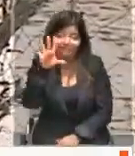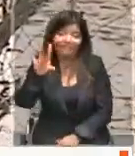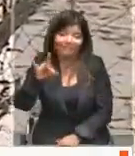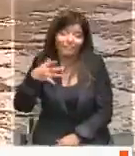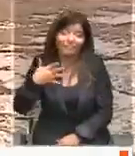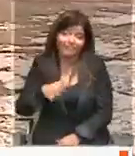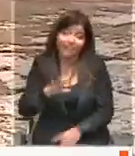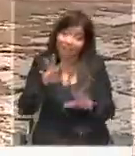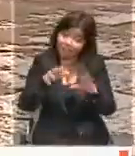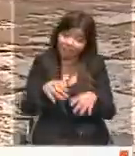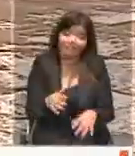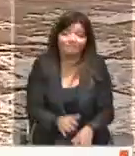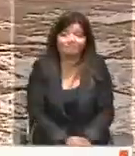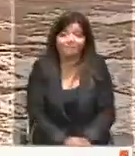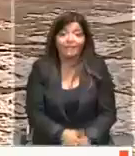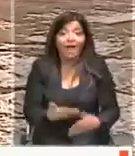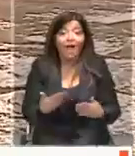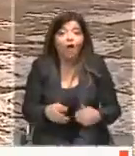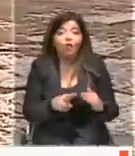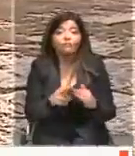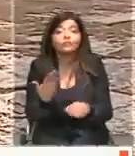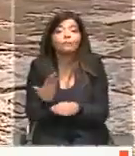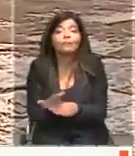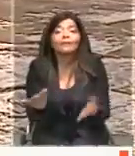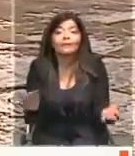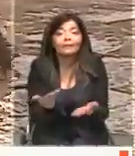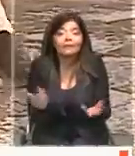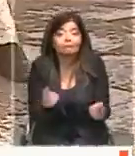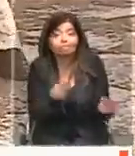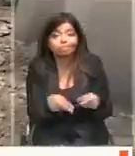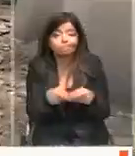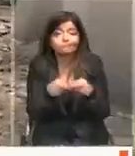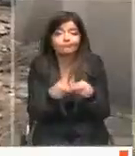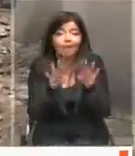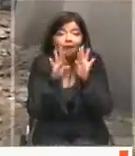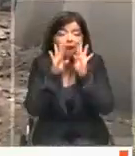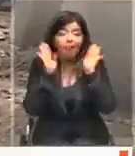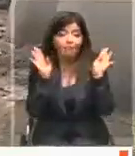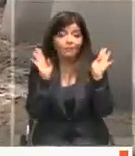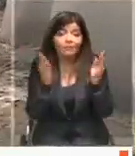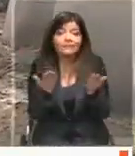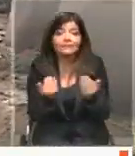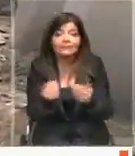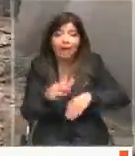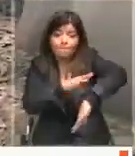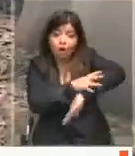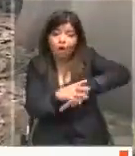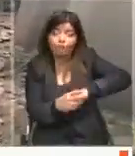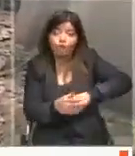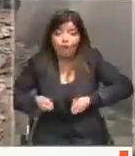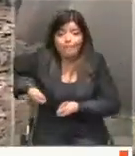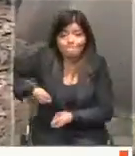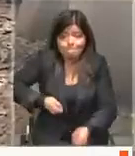por los animales. Ya. Ahora los vecinos piden recursos para lograr limpiar. Necesitamos botas,